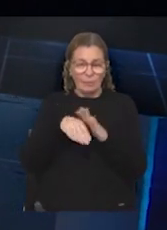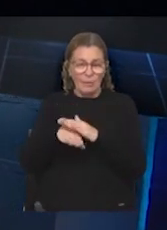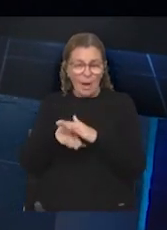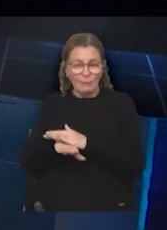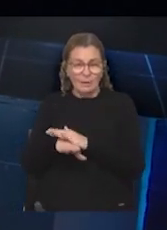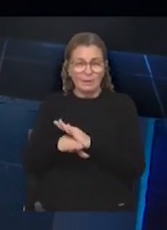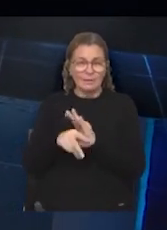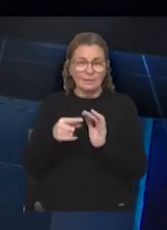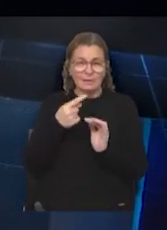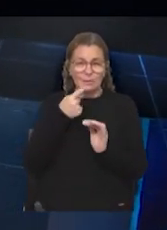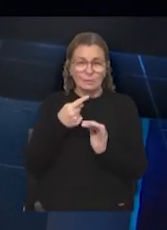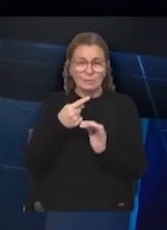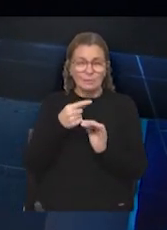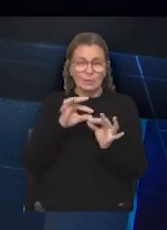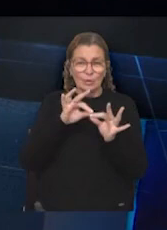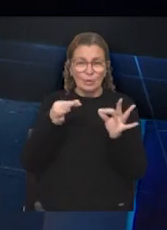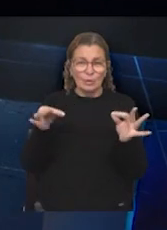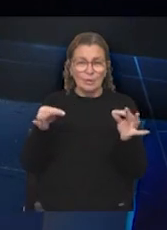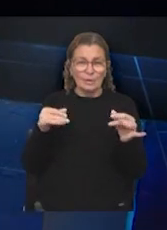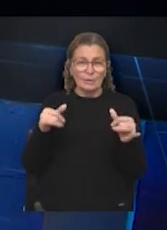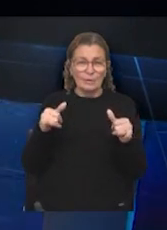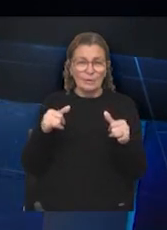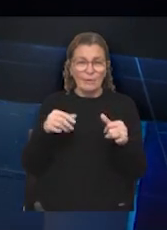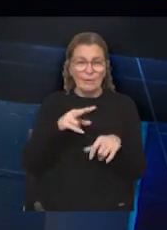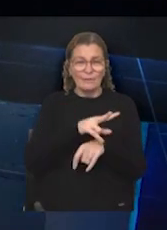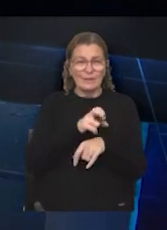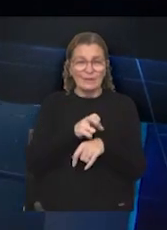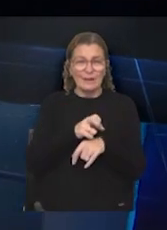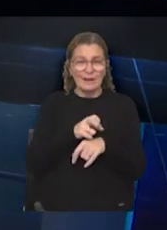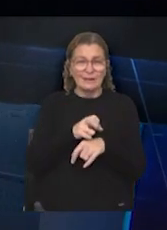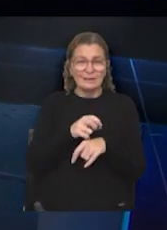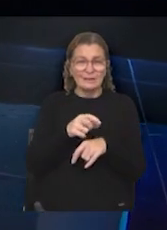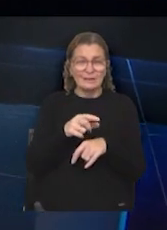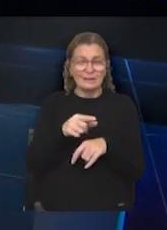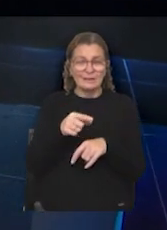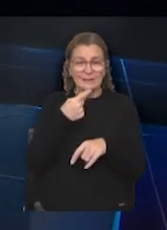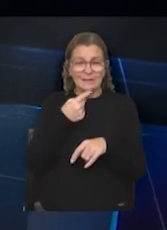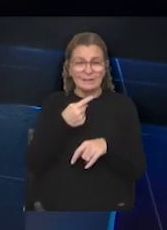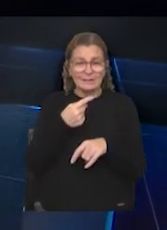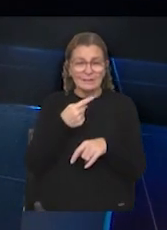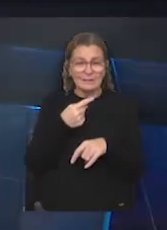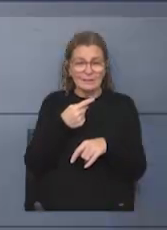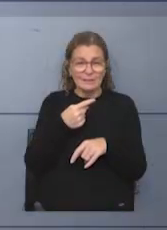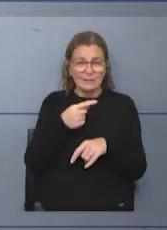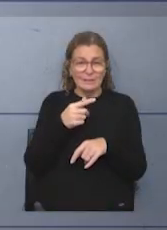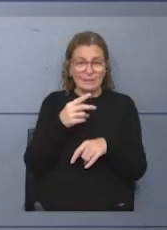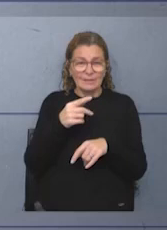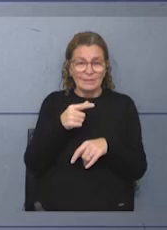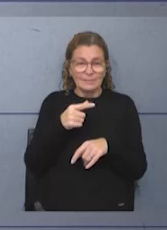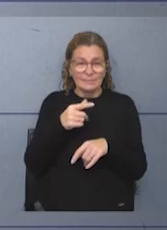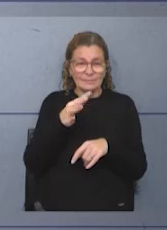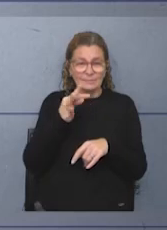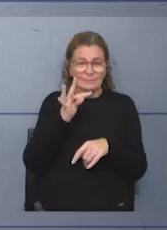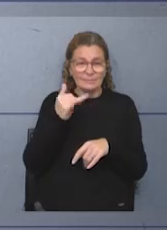eso tienen ahí un un correo filtracion fiscalía @cat ac.org el correo se llama filtraciones fiscalía